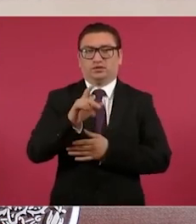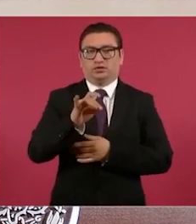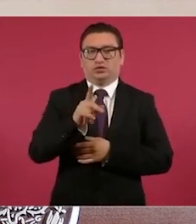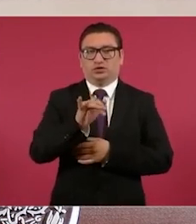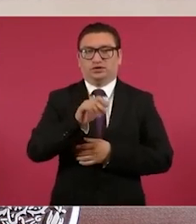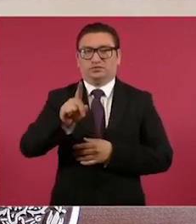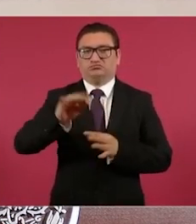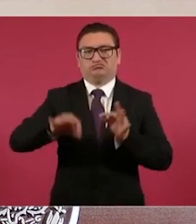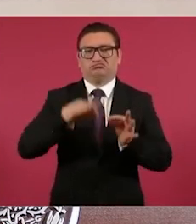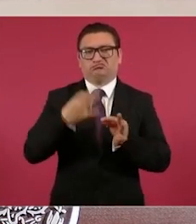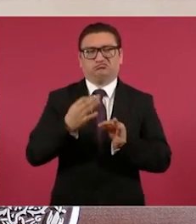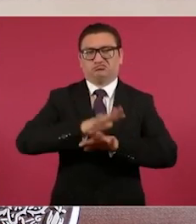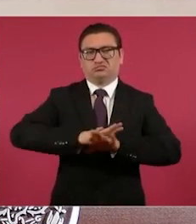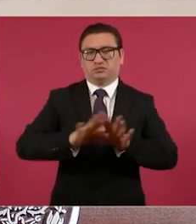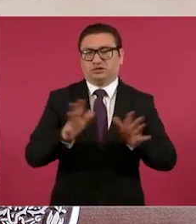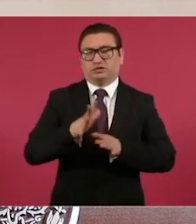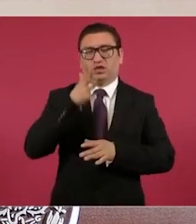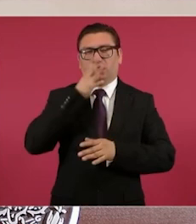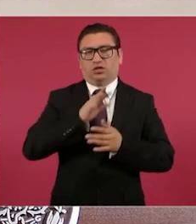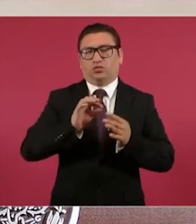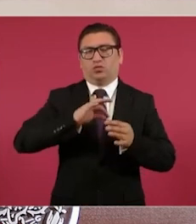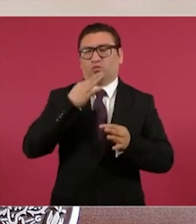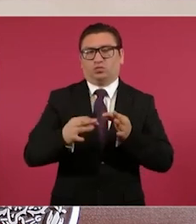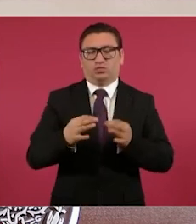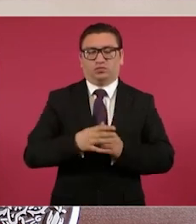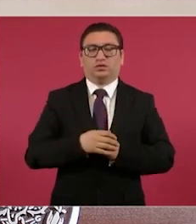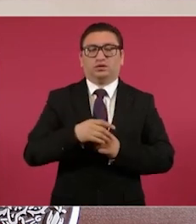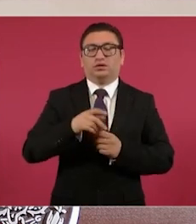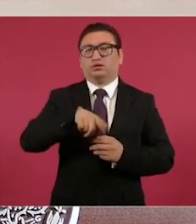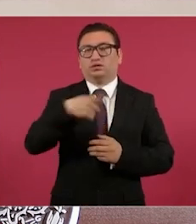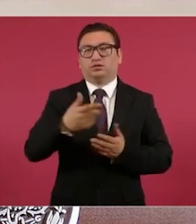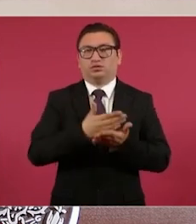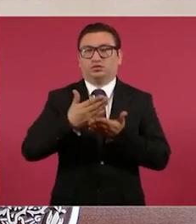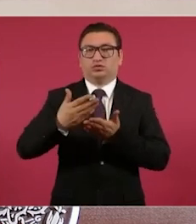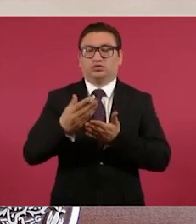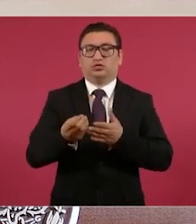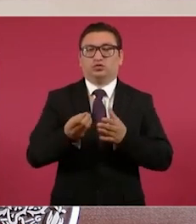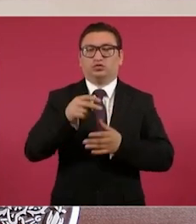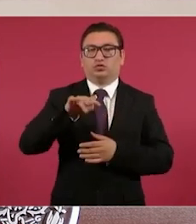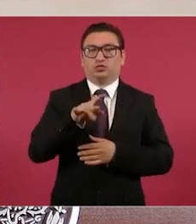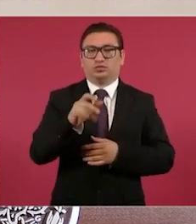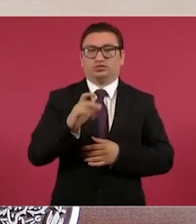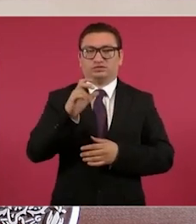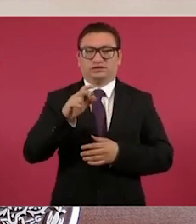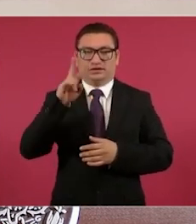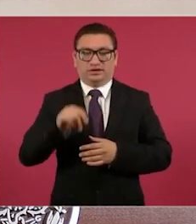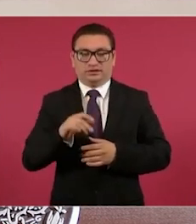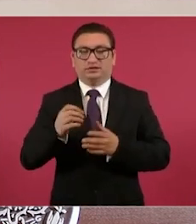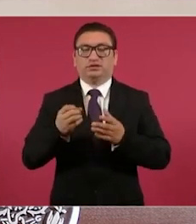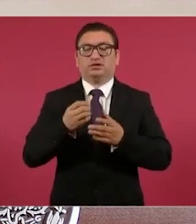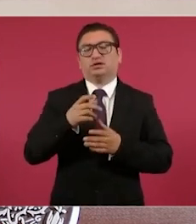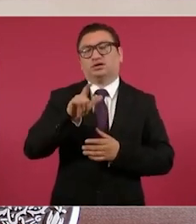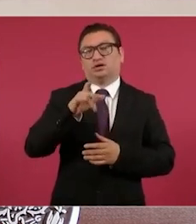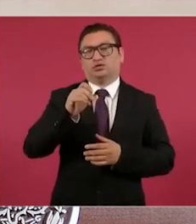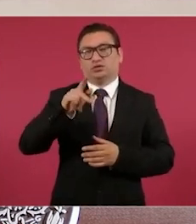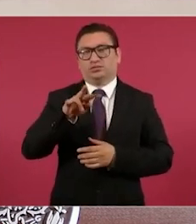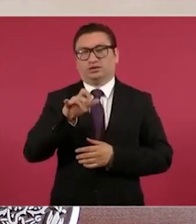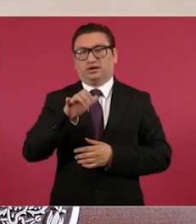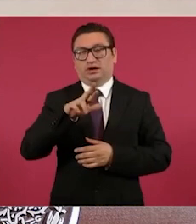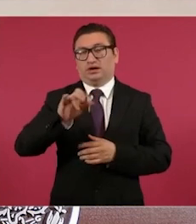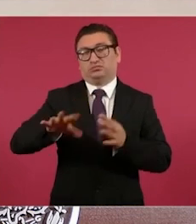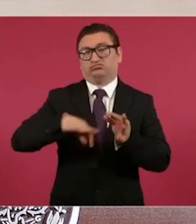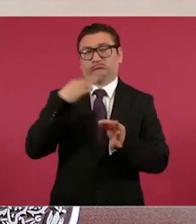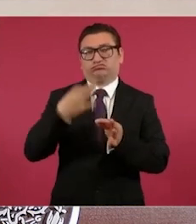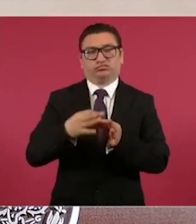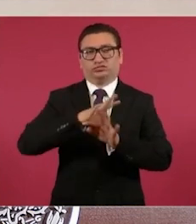prácticamente concluida. Ya estamos en los últimos detalles. La siguiente, Novoxcán y Leona Vicario, igualmente ya están prácticamente concluidas,